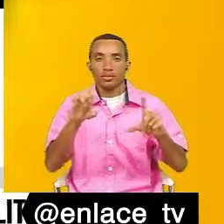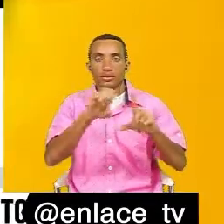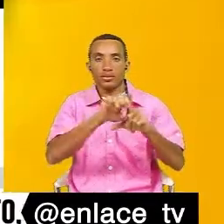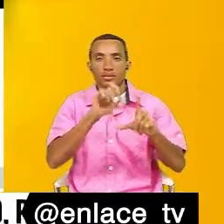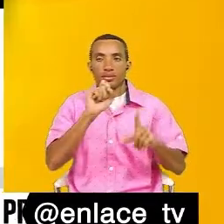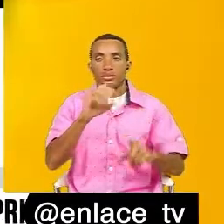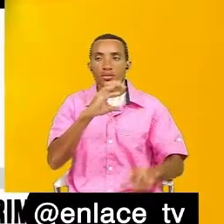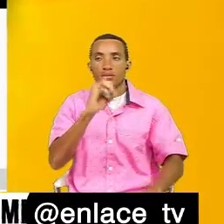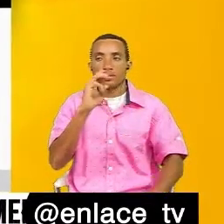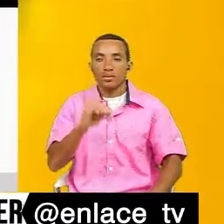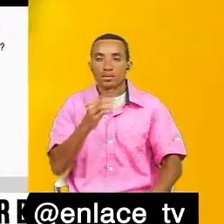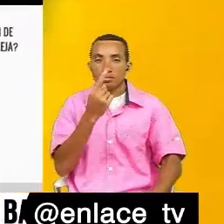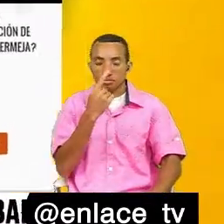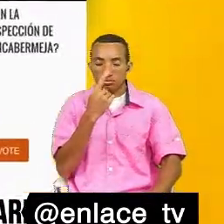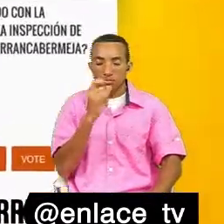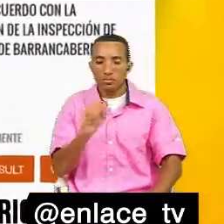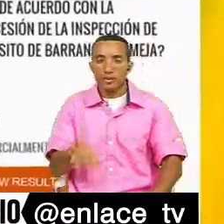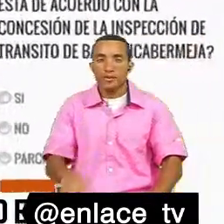www.enlacetelevisión.com. Visítenos.